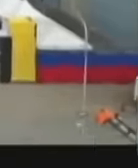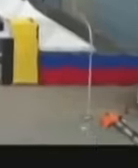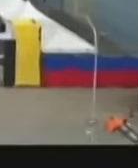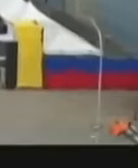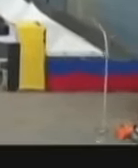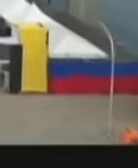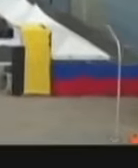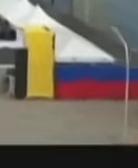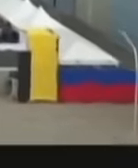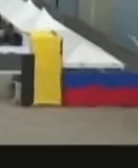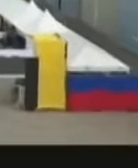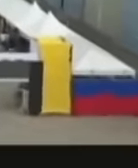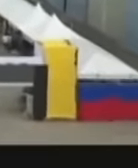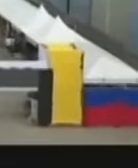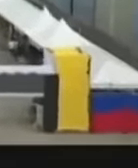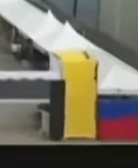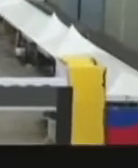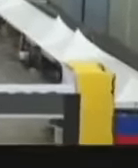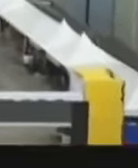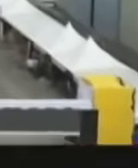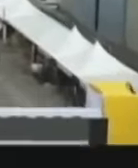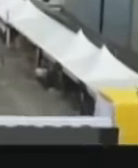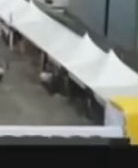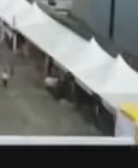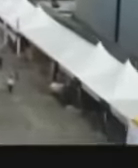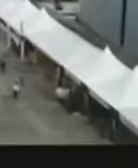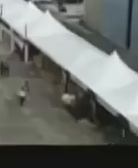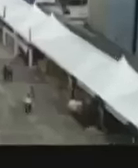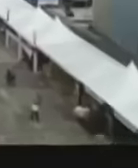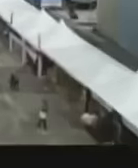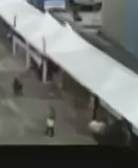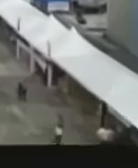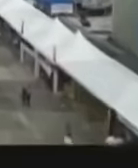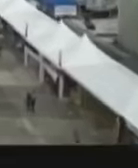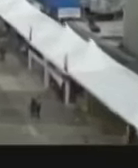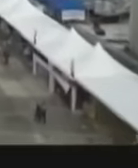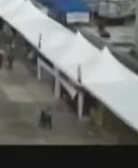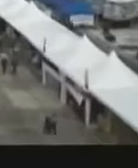¡Apa! ¡Viva Venezuela! ¡Viva!